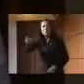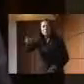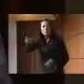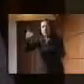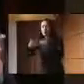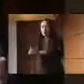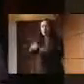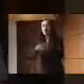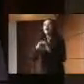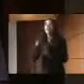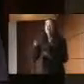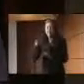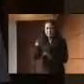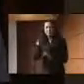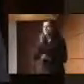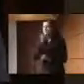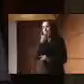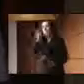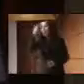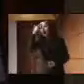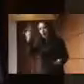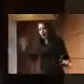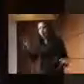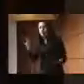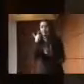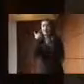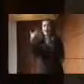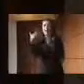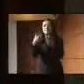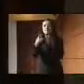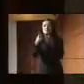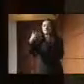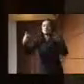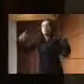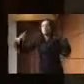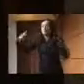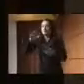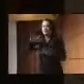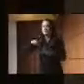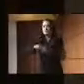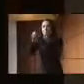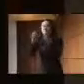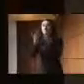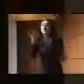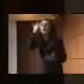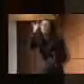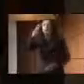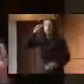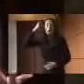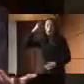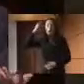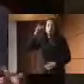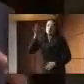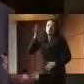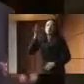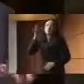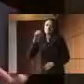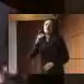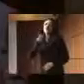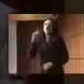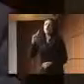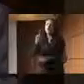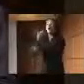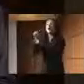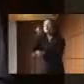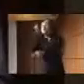eso radicaliza, incrementa el volumen de nuestras demandas, ¿no? Porque a nuestros gobiernos obviamente no les gusta que le digan